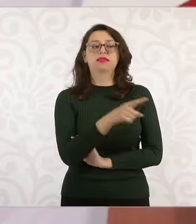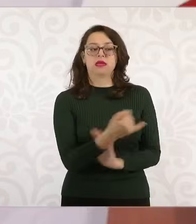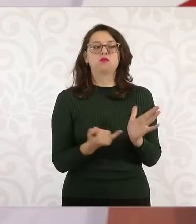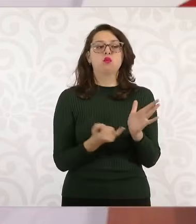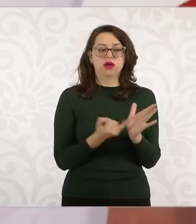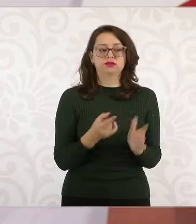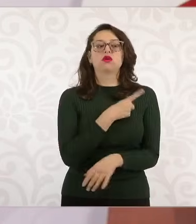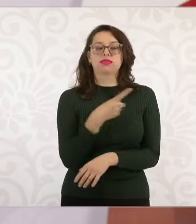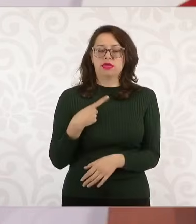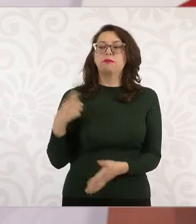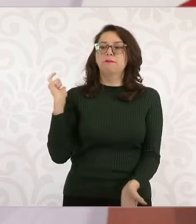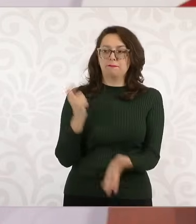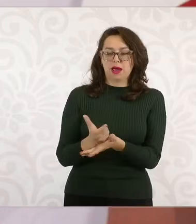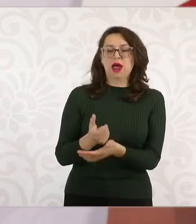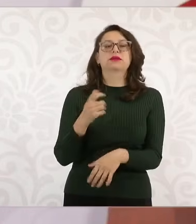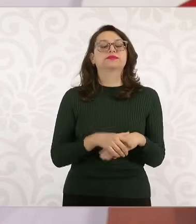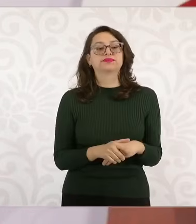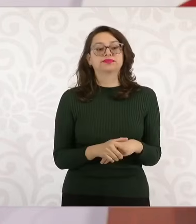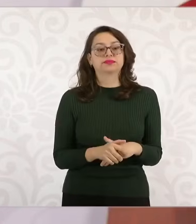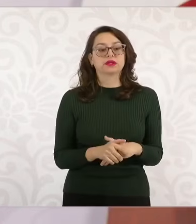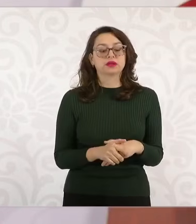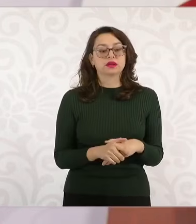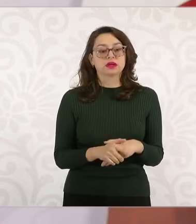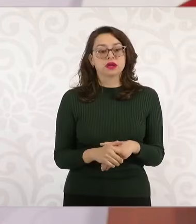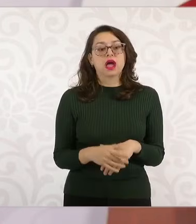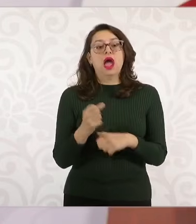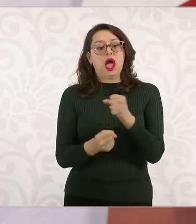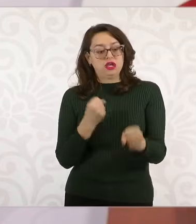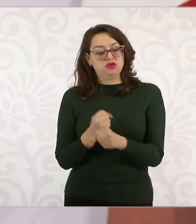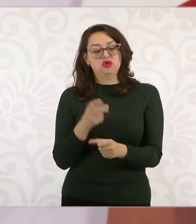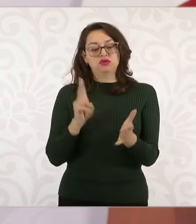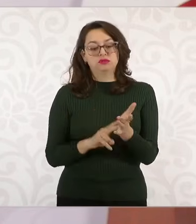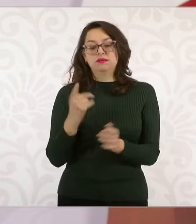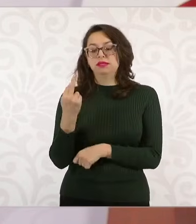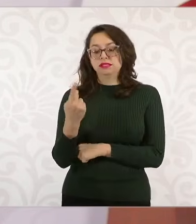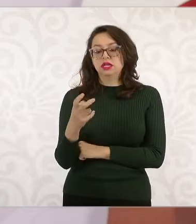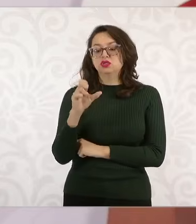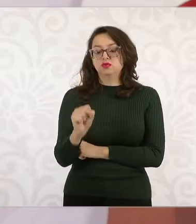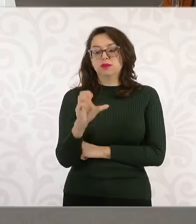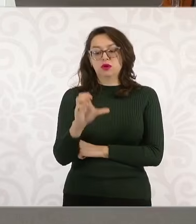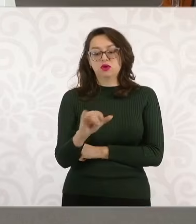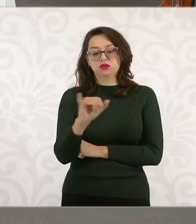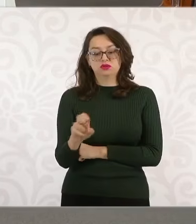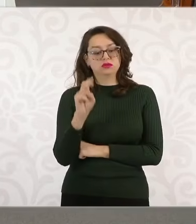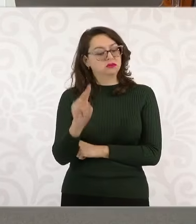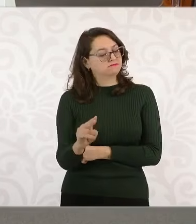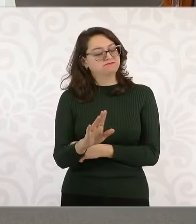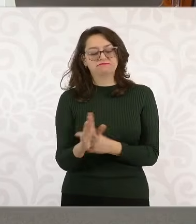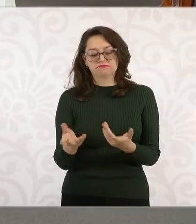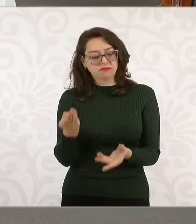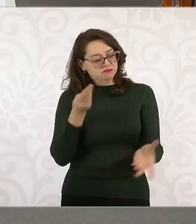Federal de Justicia Administrativa. En el 2025, la Corte desechó los últimos recursos y